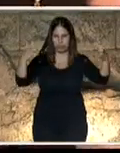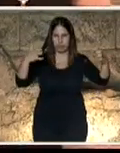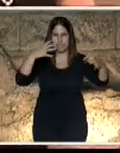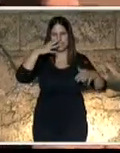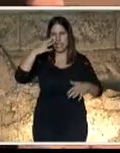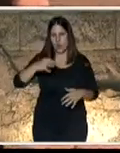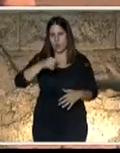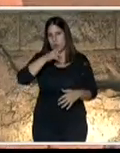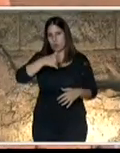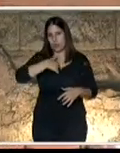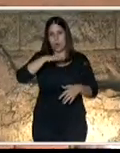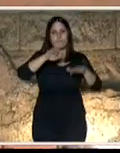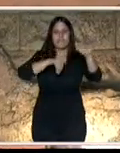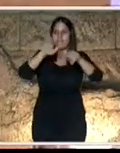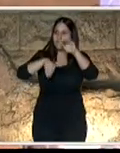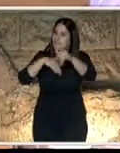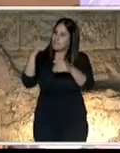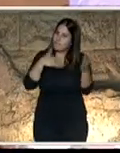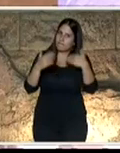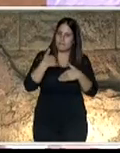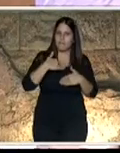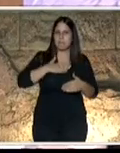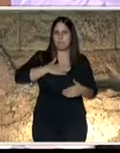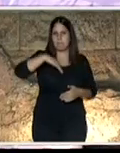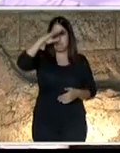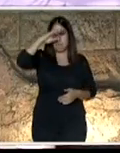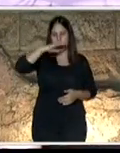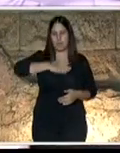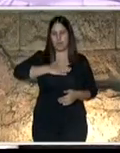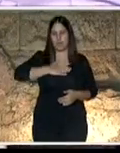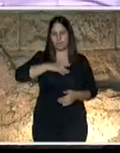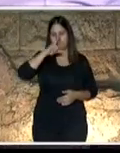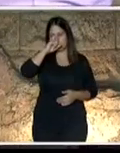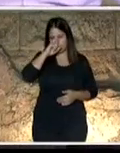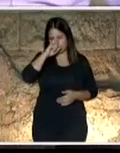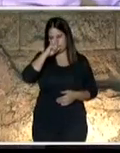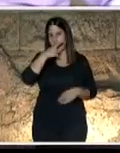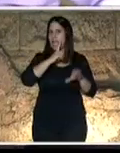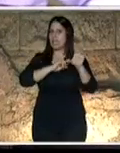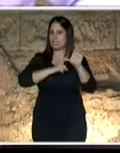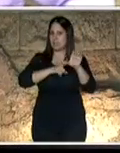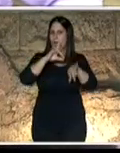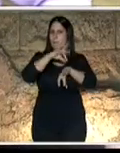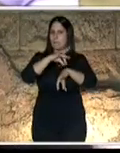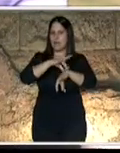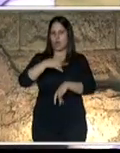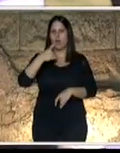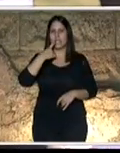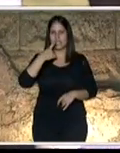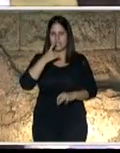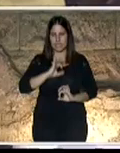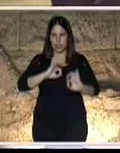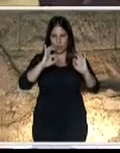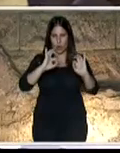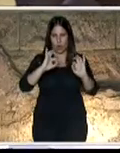mi alegría y mi permanente recuerdo, mi padre, extremeño, médico odontólogo, recio